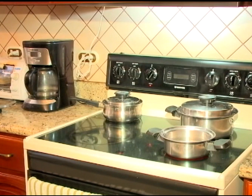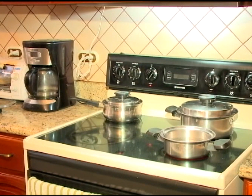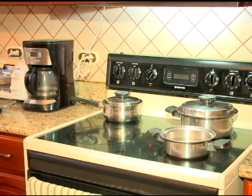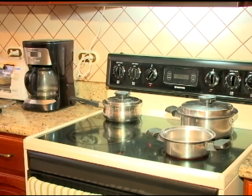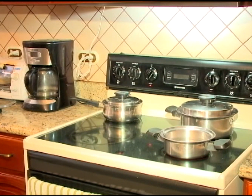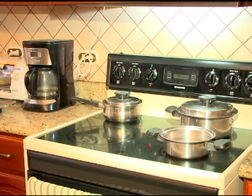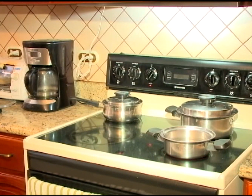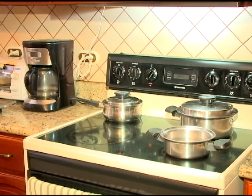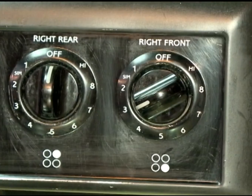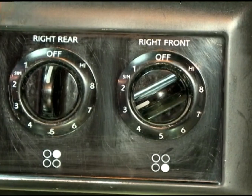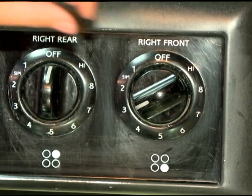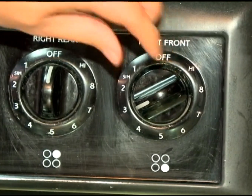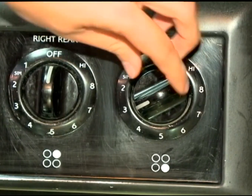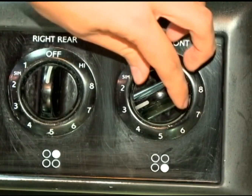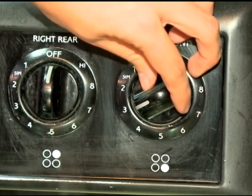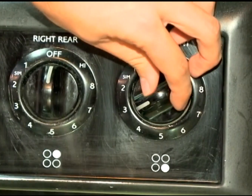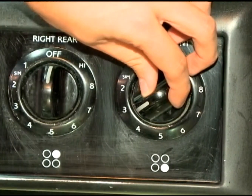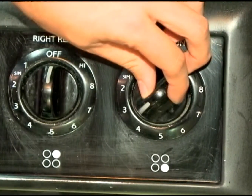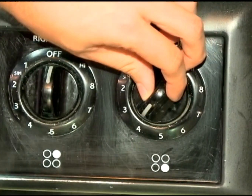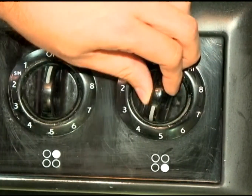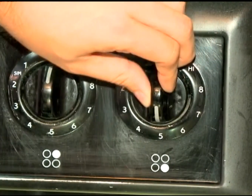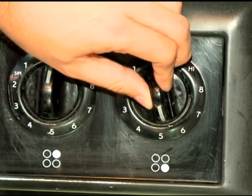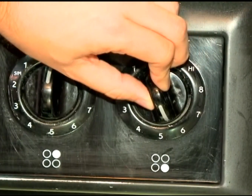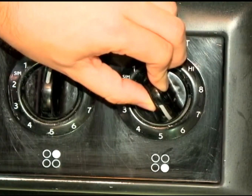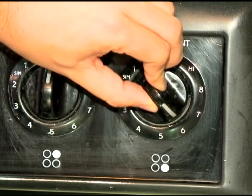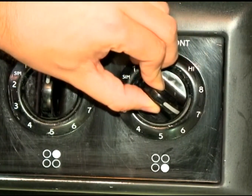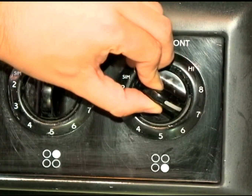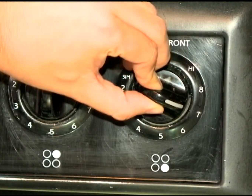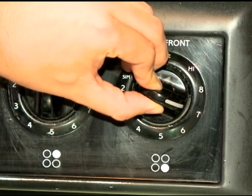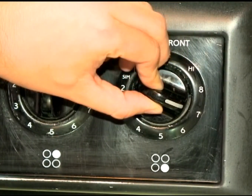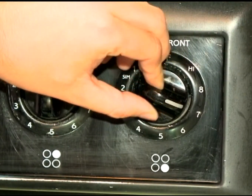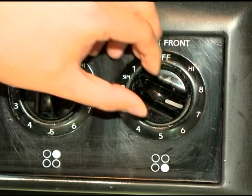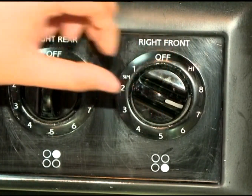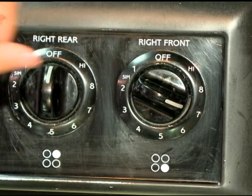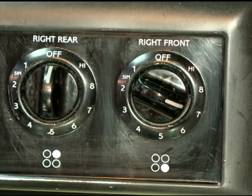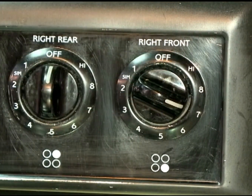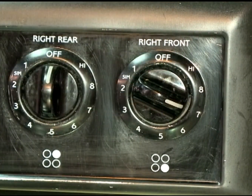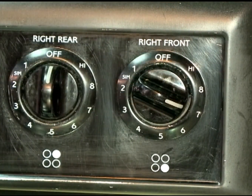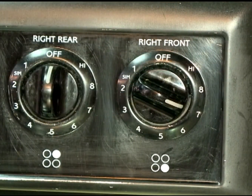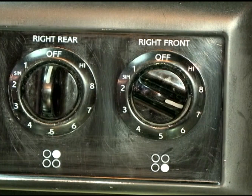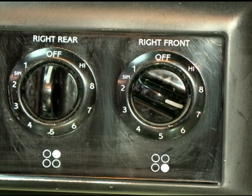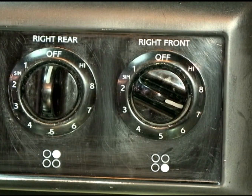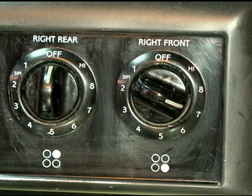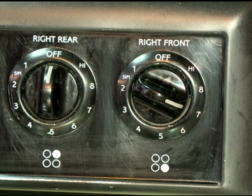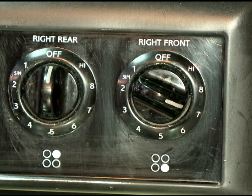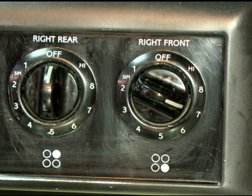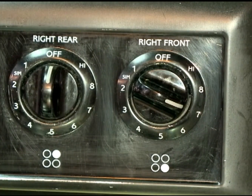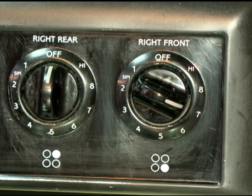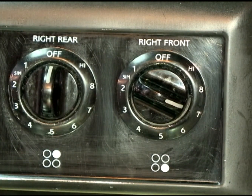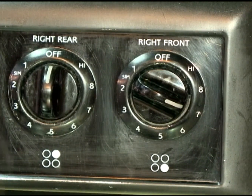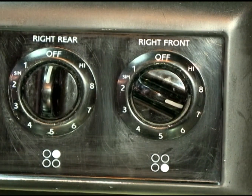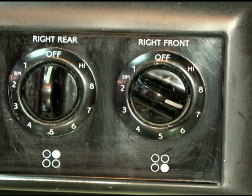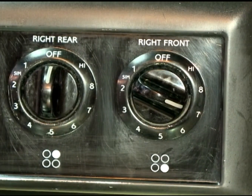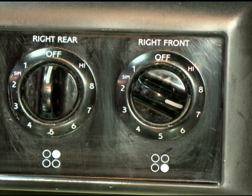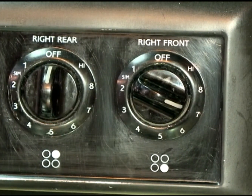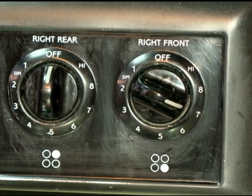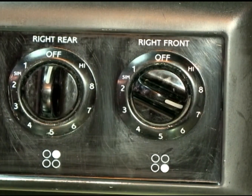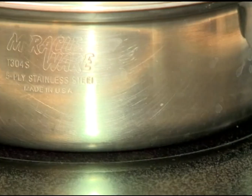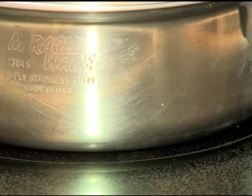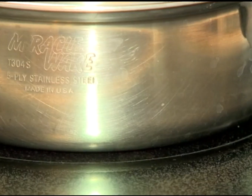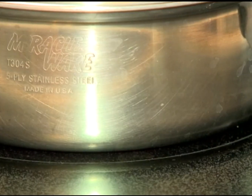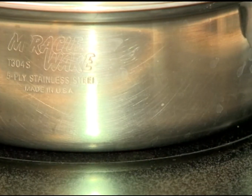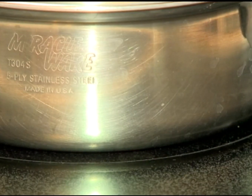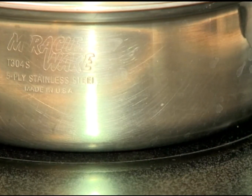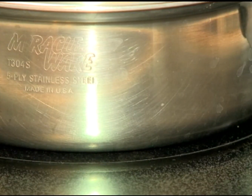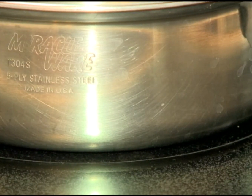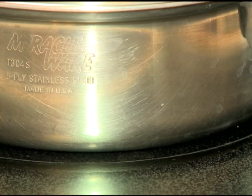legisladores para que esta semana aprueben un proyecto de ley relacionado con un impuesto indirecto. Lo que estamos pidiéndole a